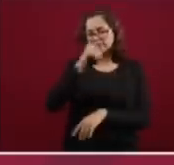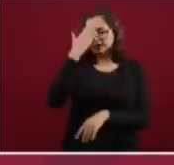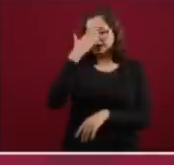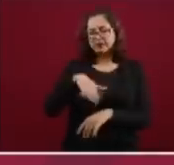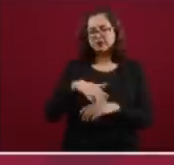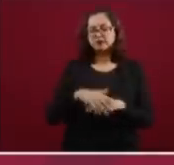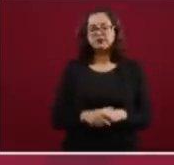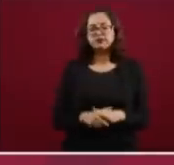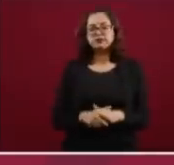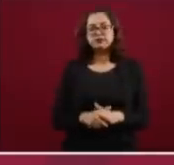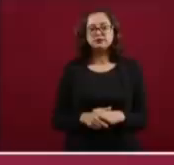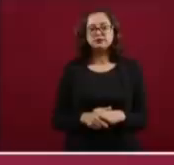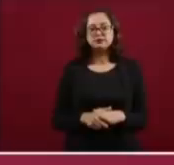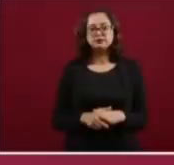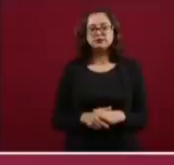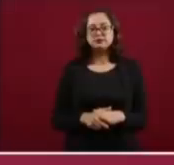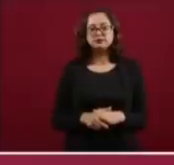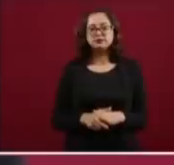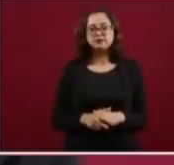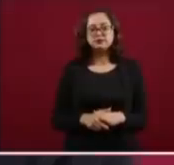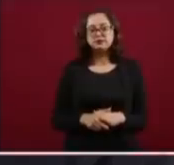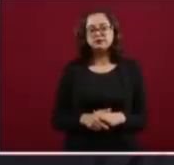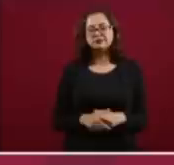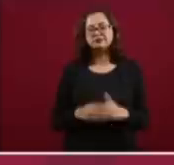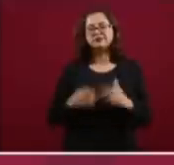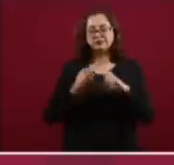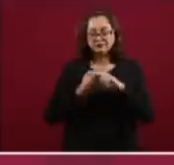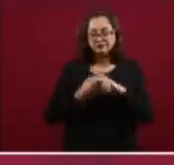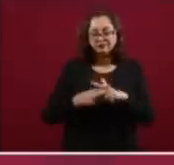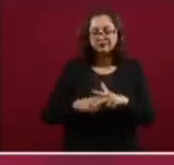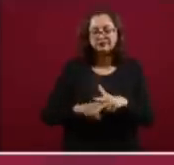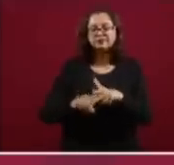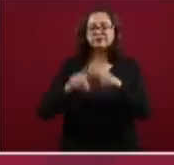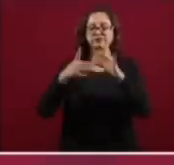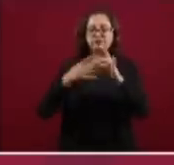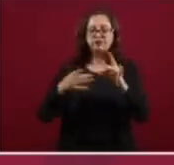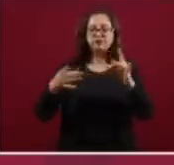contando de que cuando la conquista